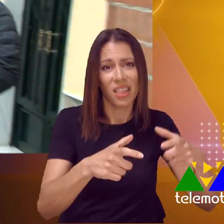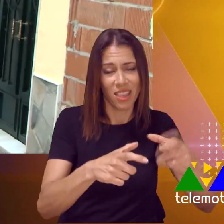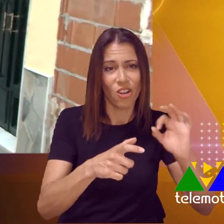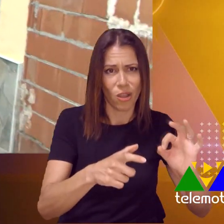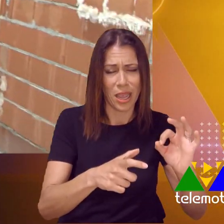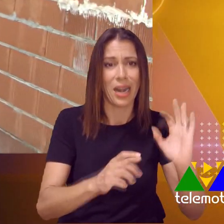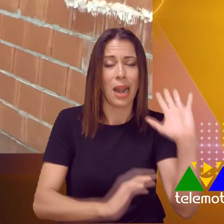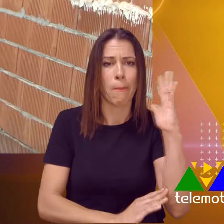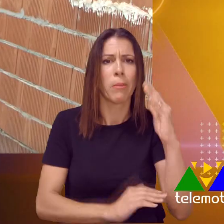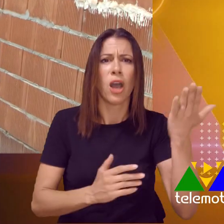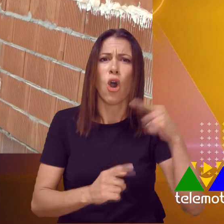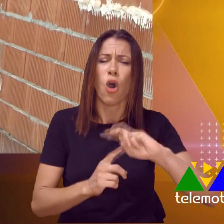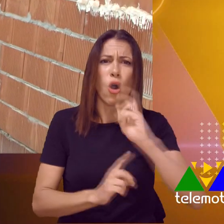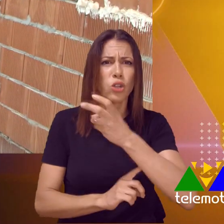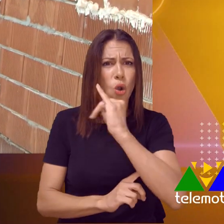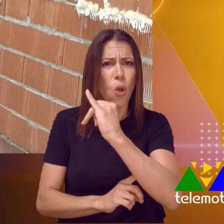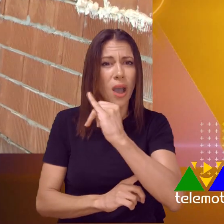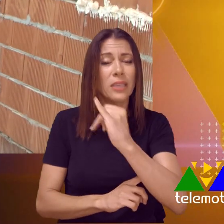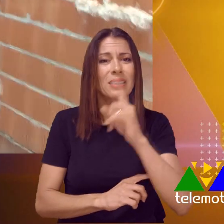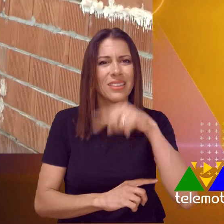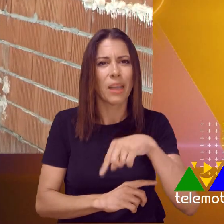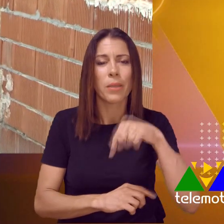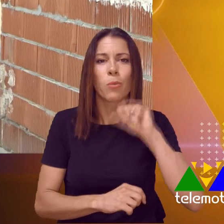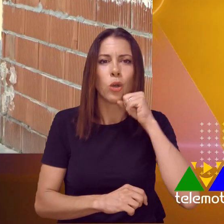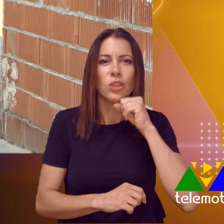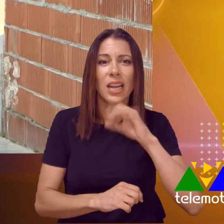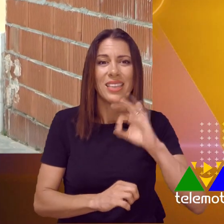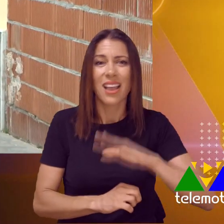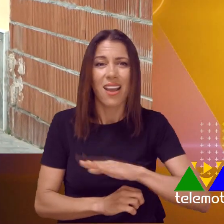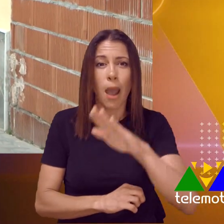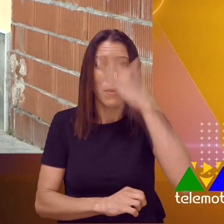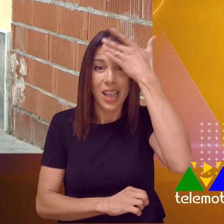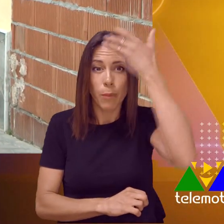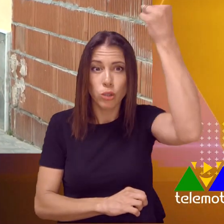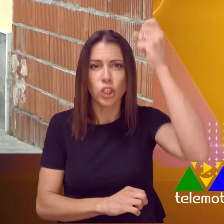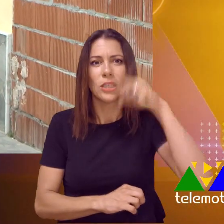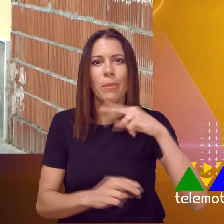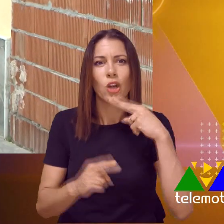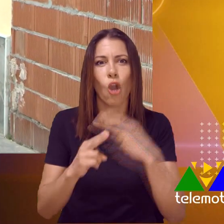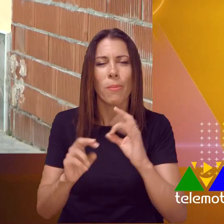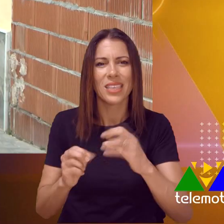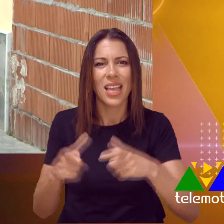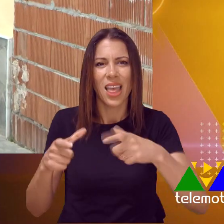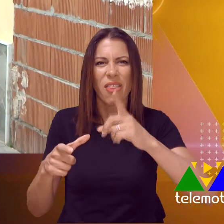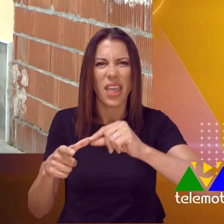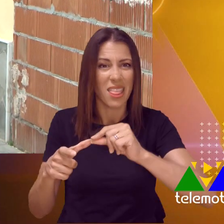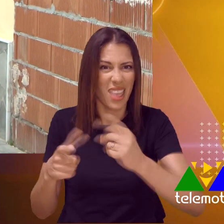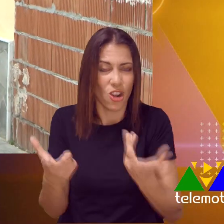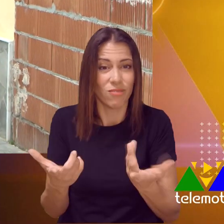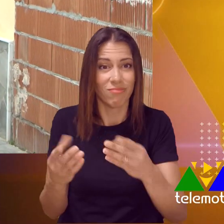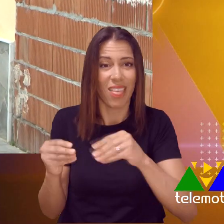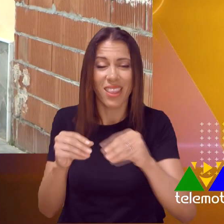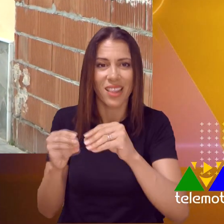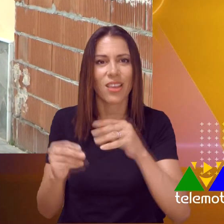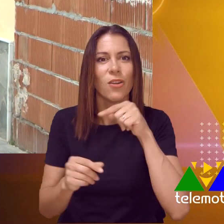en Motril, que era el Cenicero del Trapiche, que estaba en la Rambla de Capuchinos, otra calle que era Cenicero del Trapiche. Era este Cenicero La Palma, y en la Rambla de